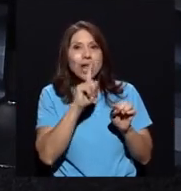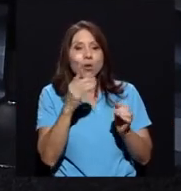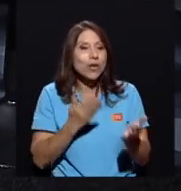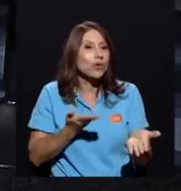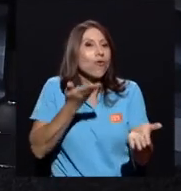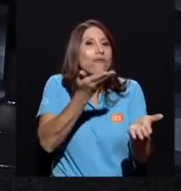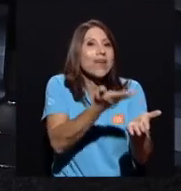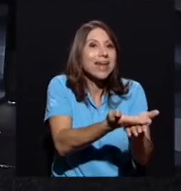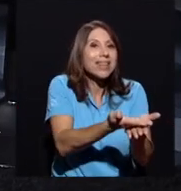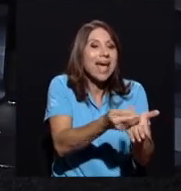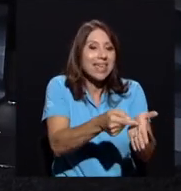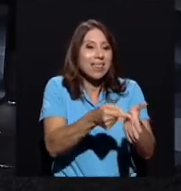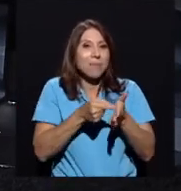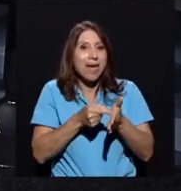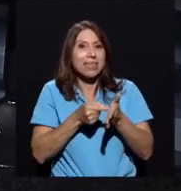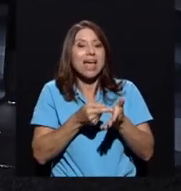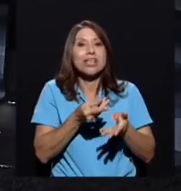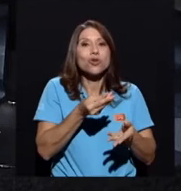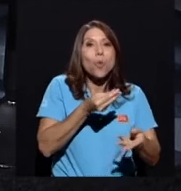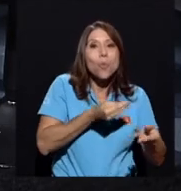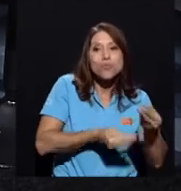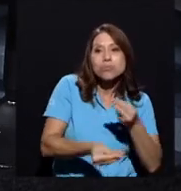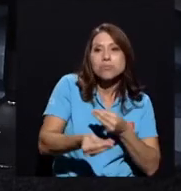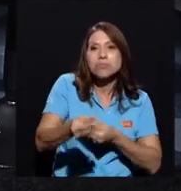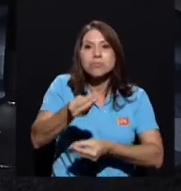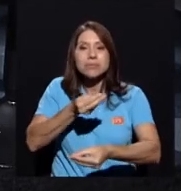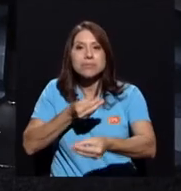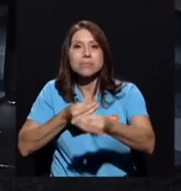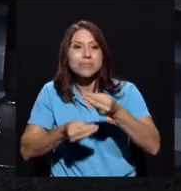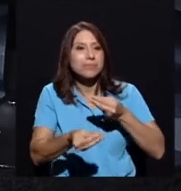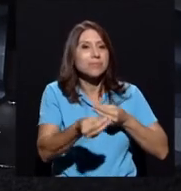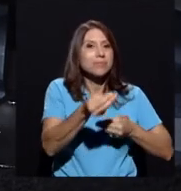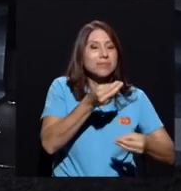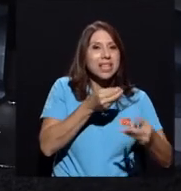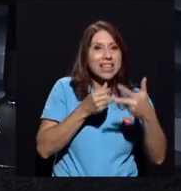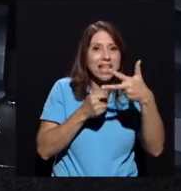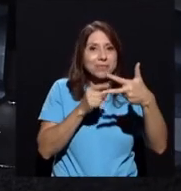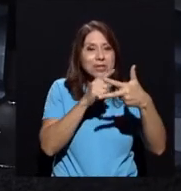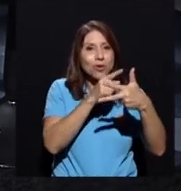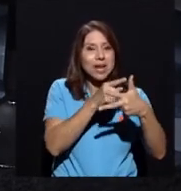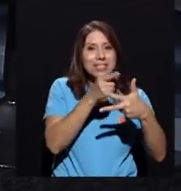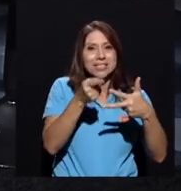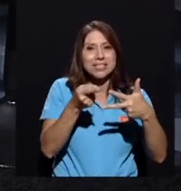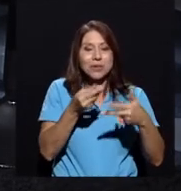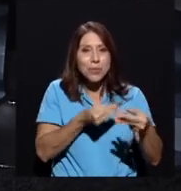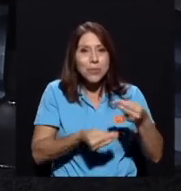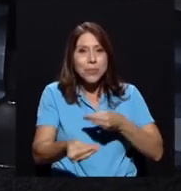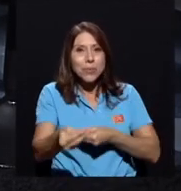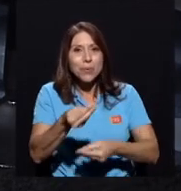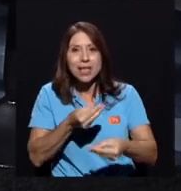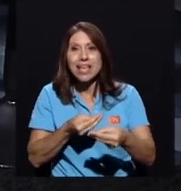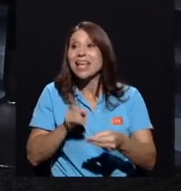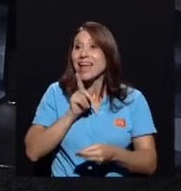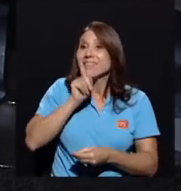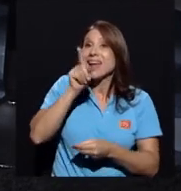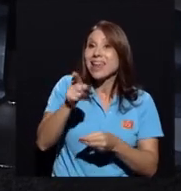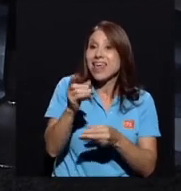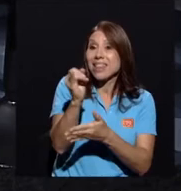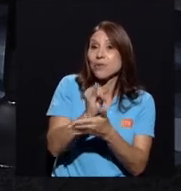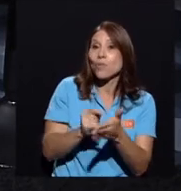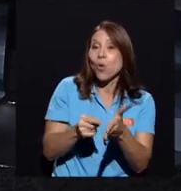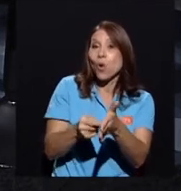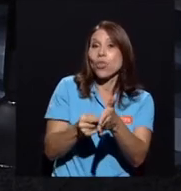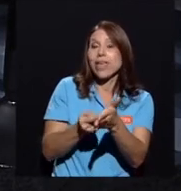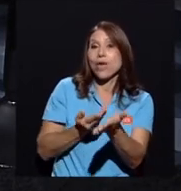triangulito de hablar de intercambio de tres personas en realidad el dibujito de oferta y demanda viene del siglo diecinueve fines de